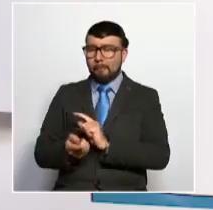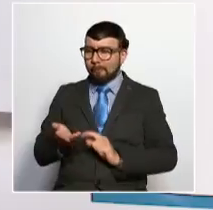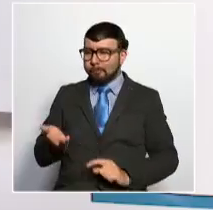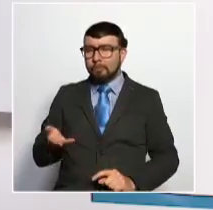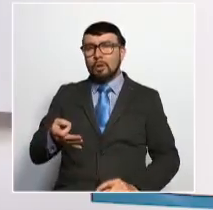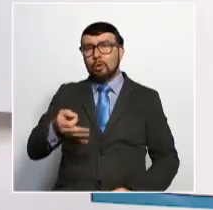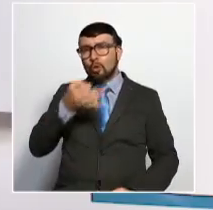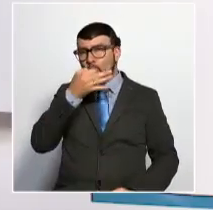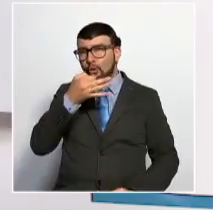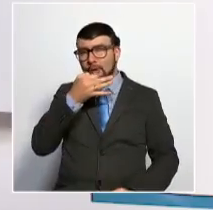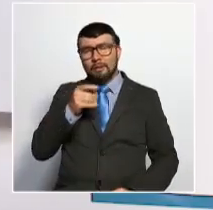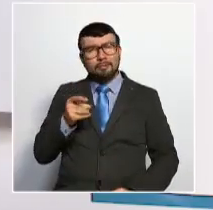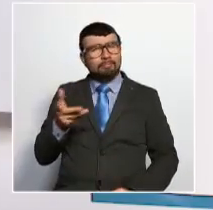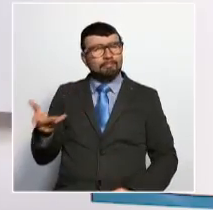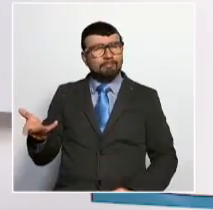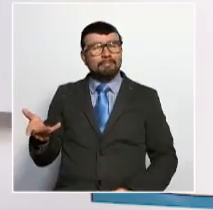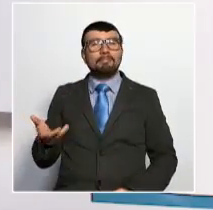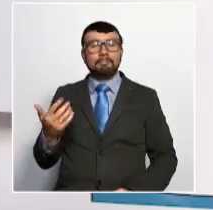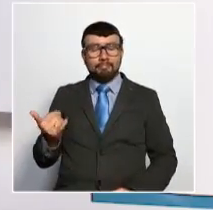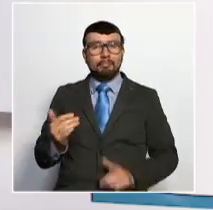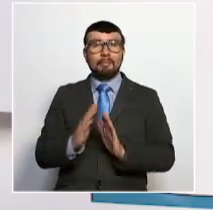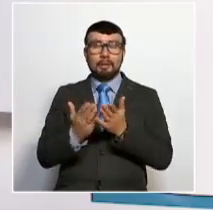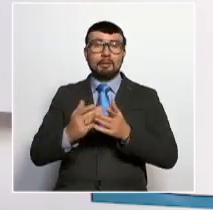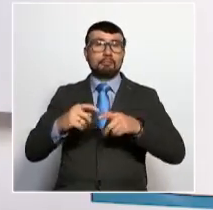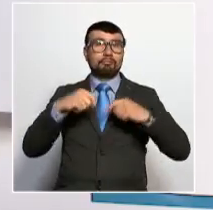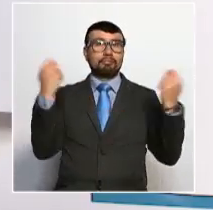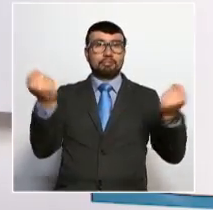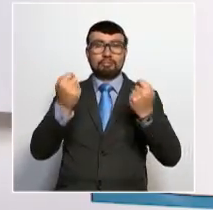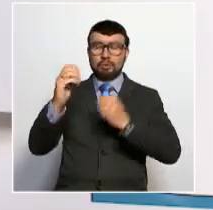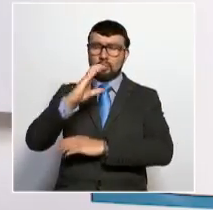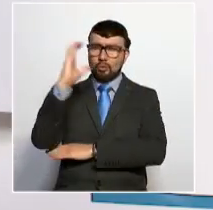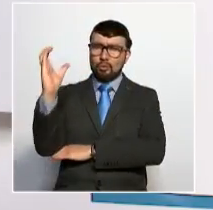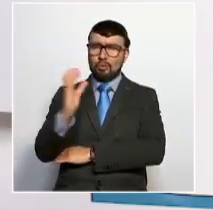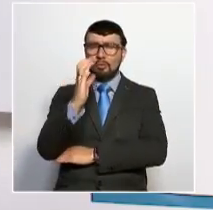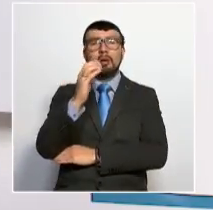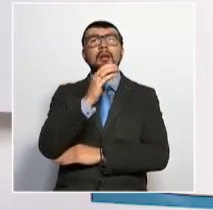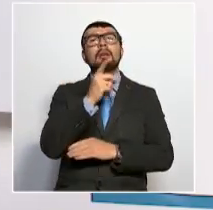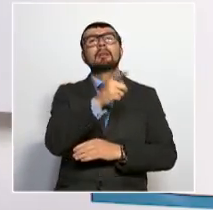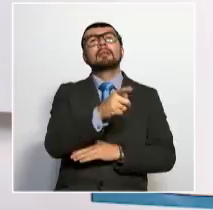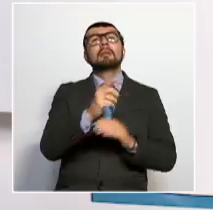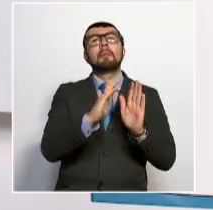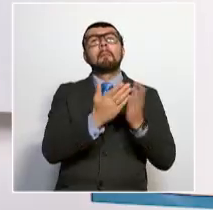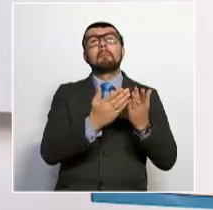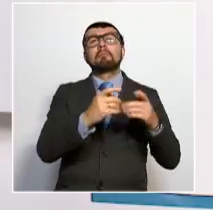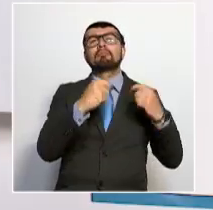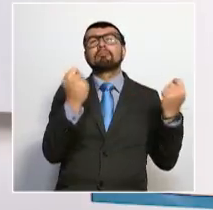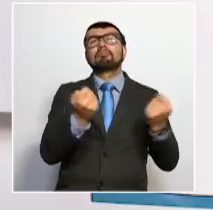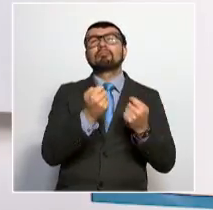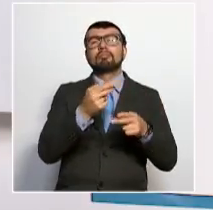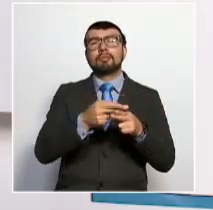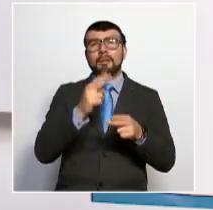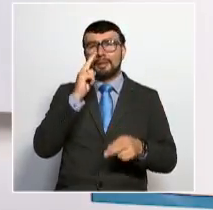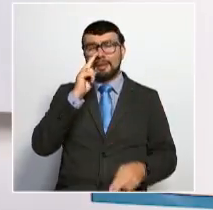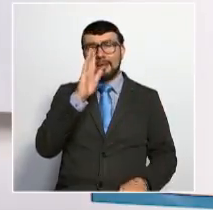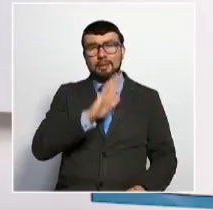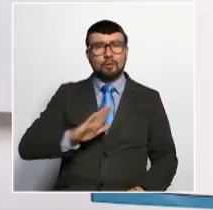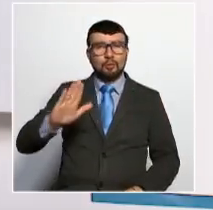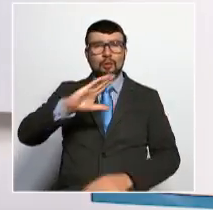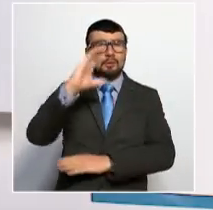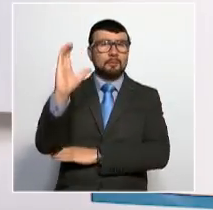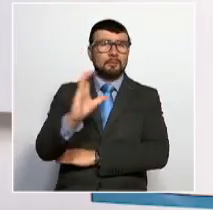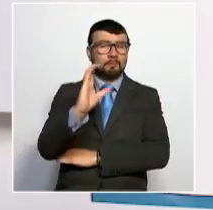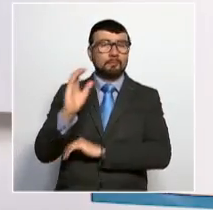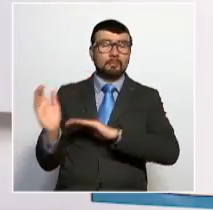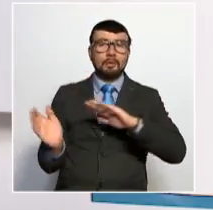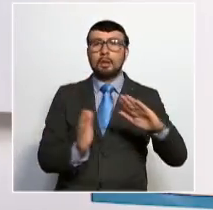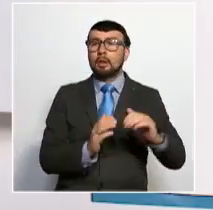nacionales del país. Y nosotros poder ayudar o aportar un poquito a evitar tantos procesos de